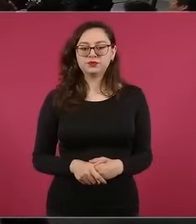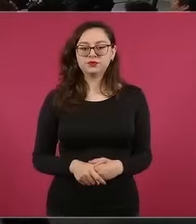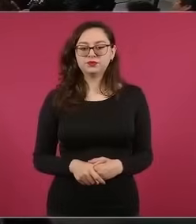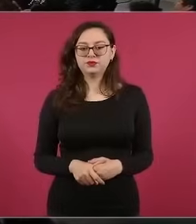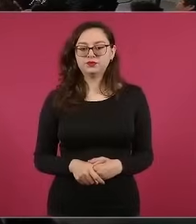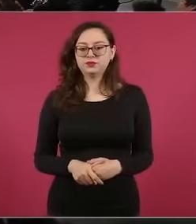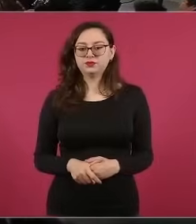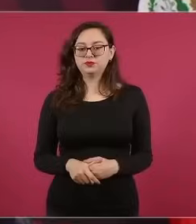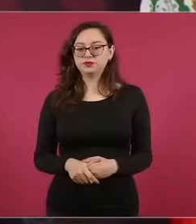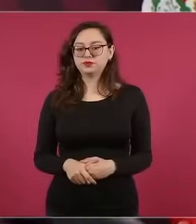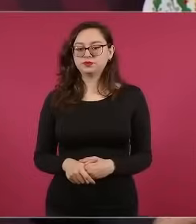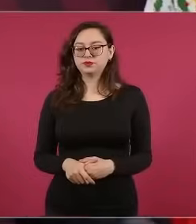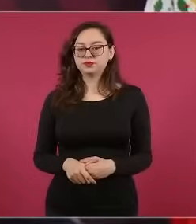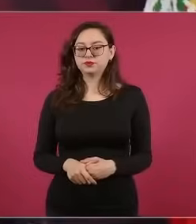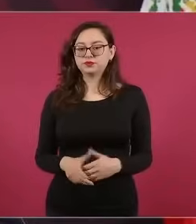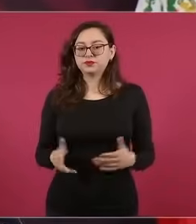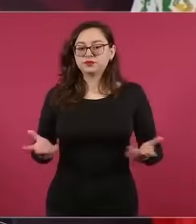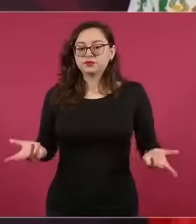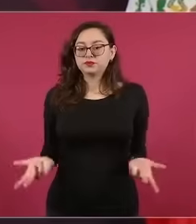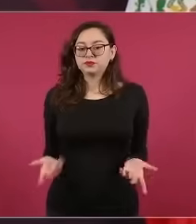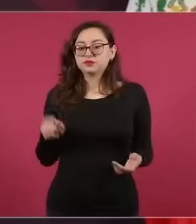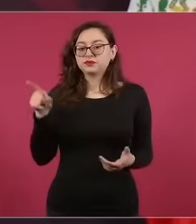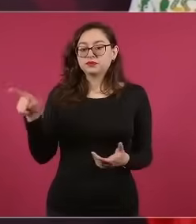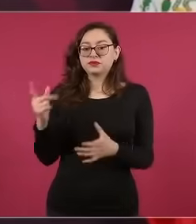dicen, nos están robando